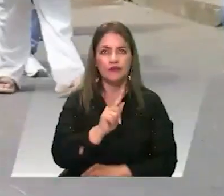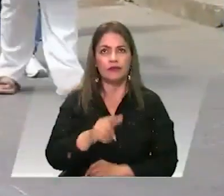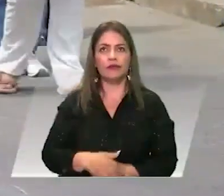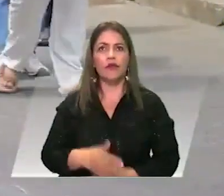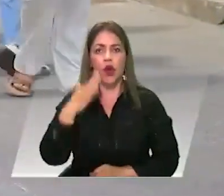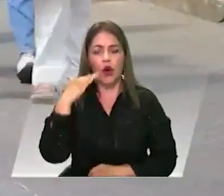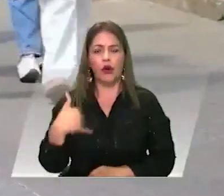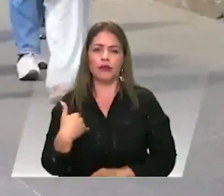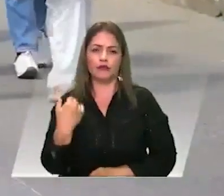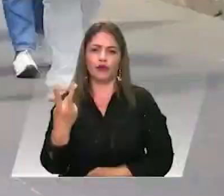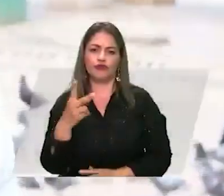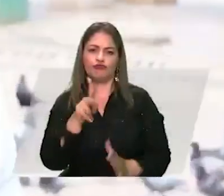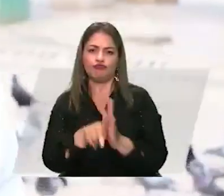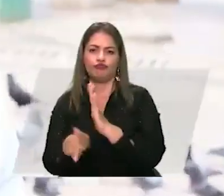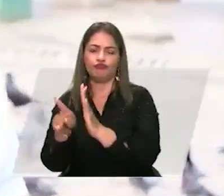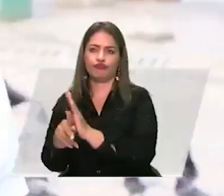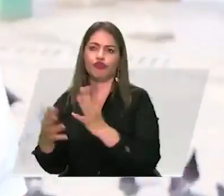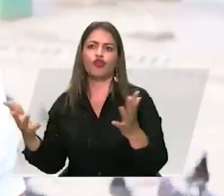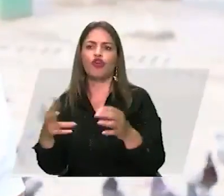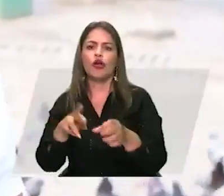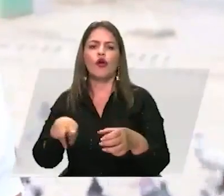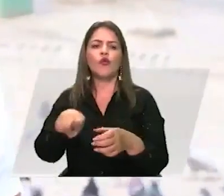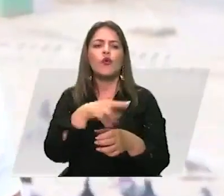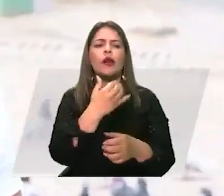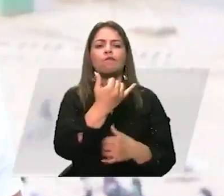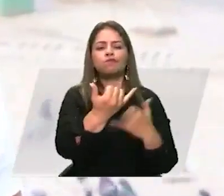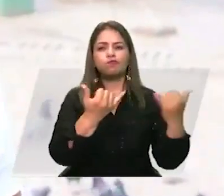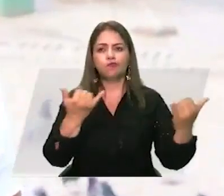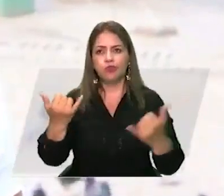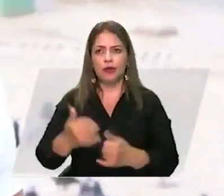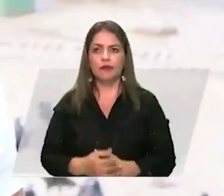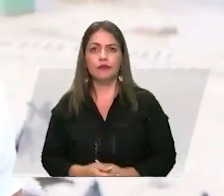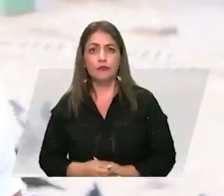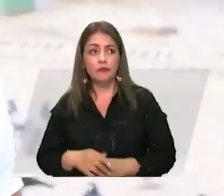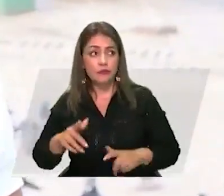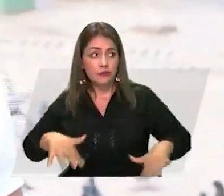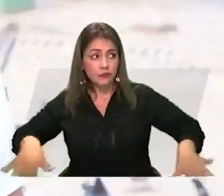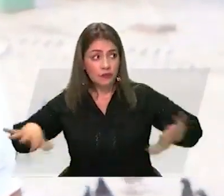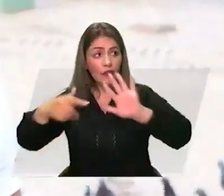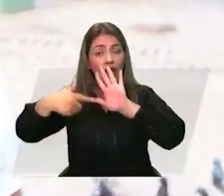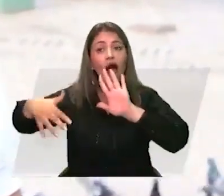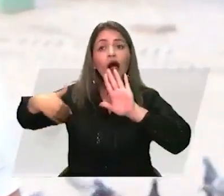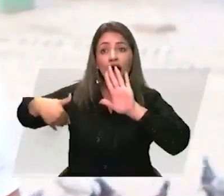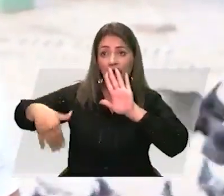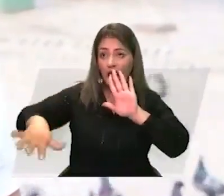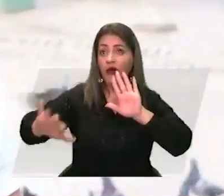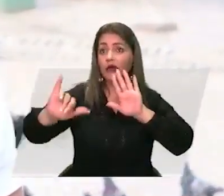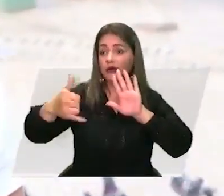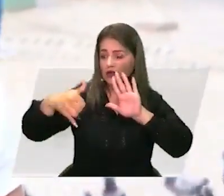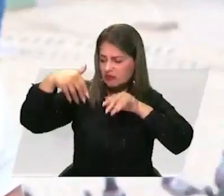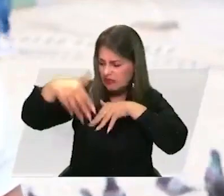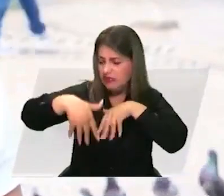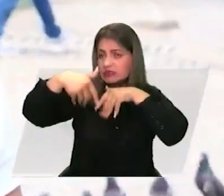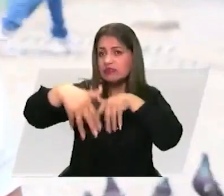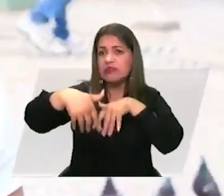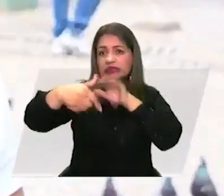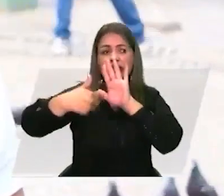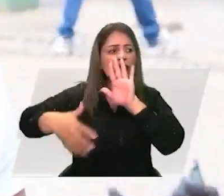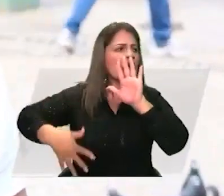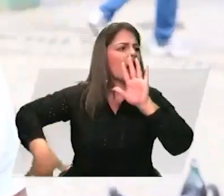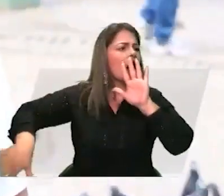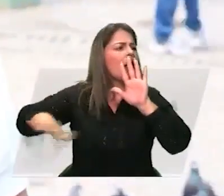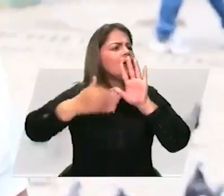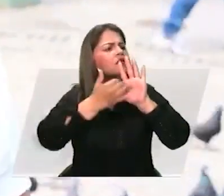fueron asesinados en zona rural. El rechazo fue contundente y el pie de fuerza en la localidad será reforzado con el objetivo de